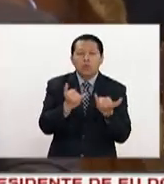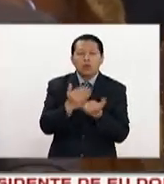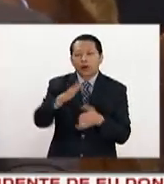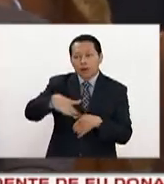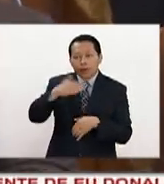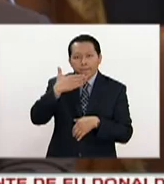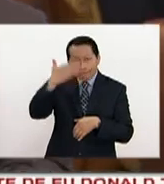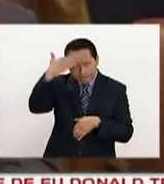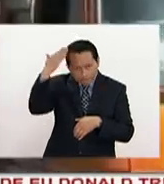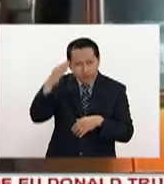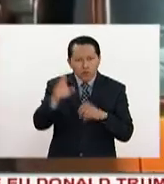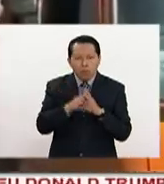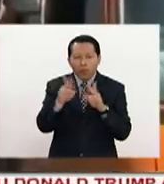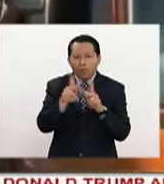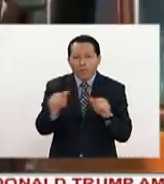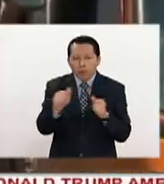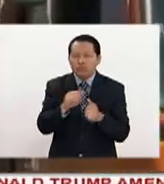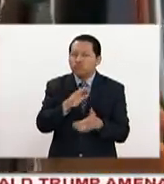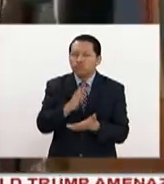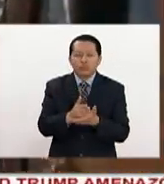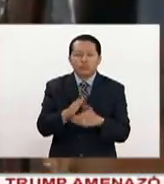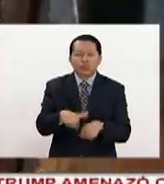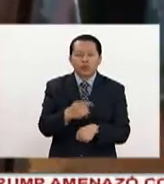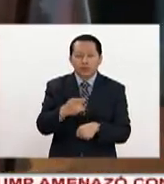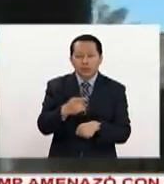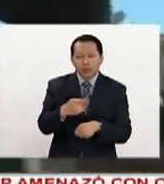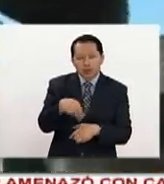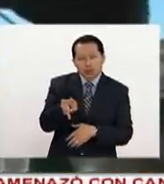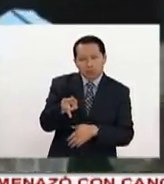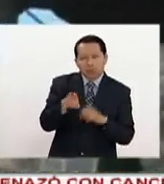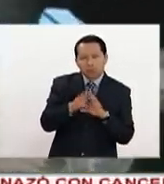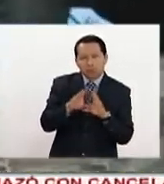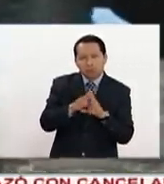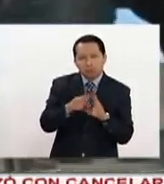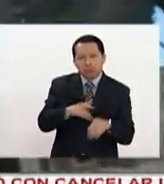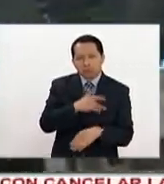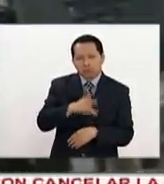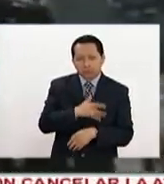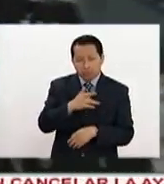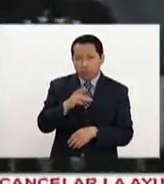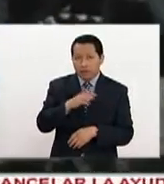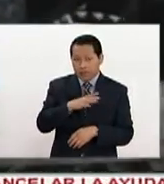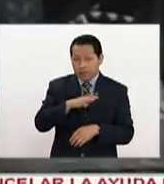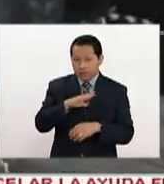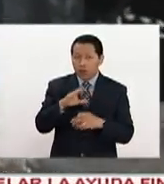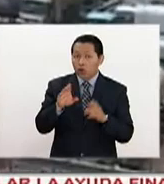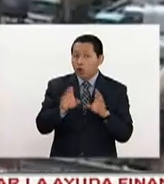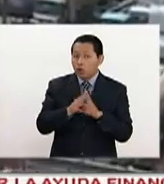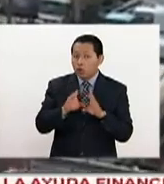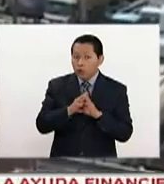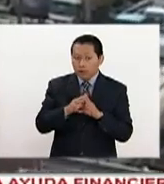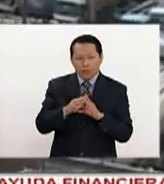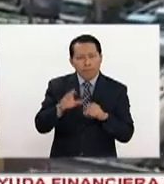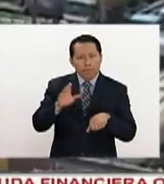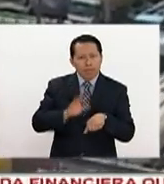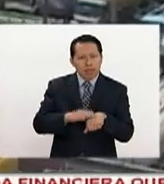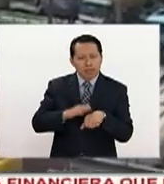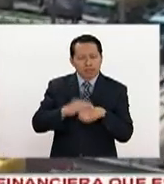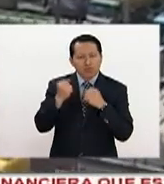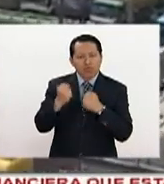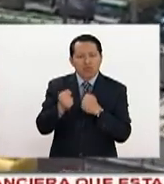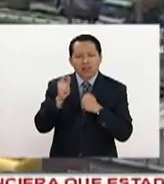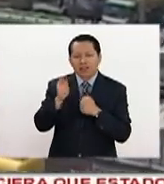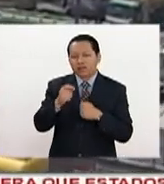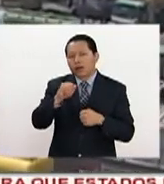Oriente se estancaron, pese a que, desde su perspectiva, retiró de la mesa de diálogo el obstáculo más grande, que